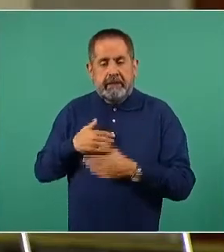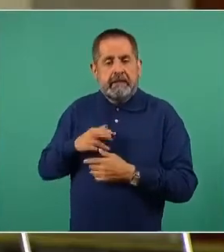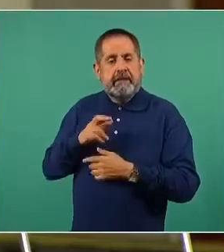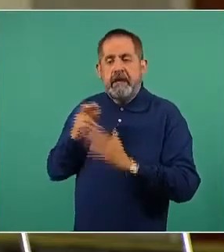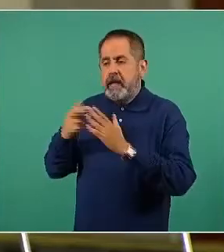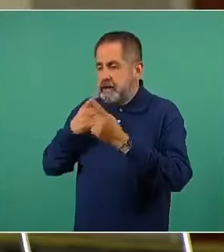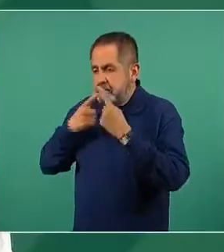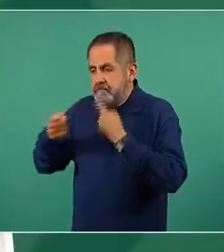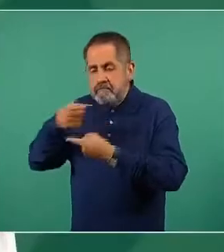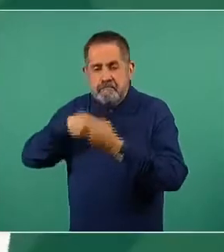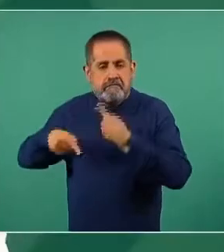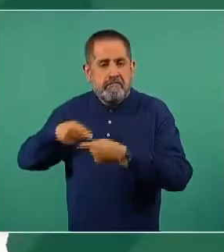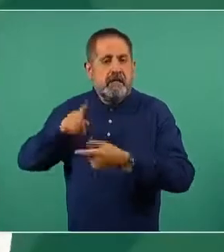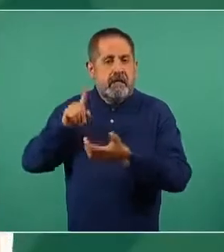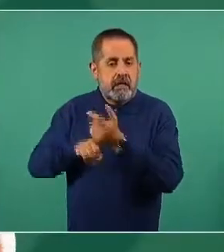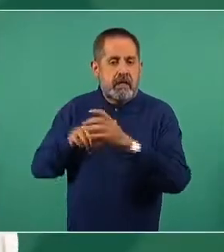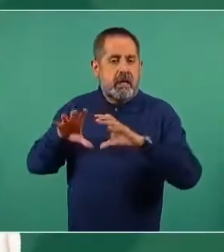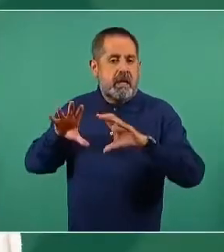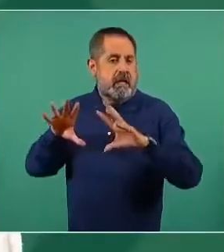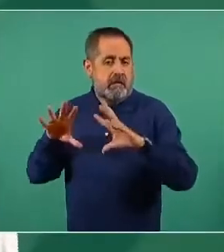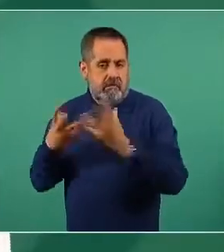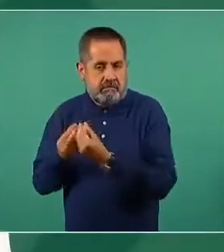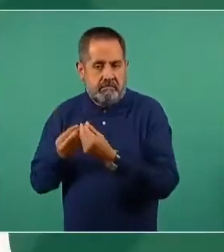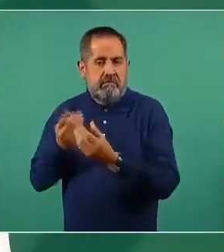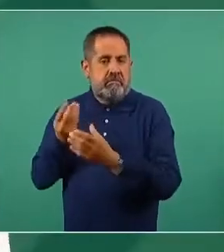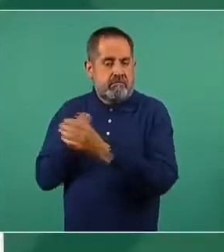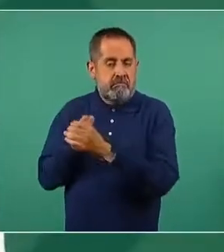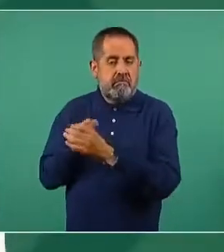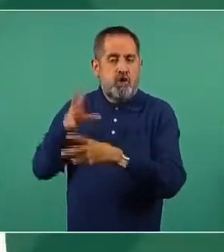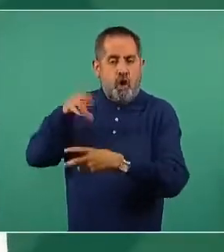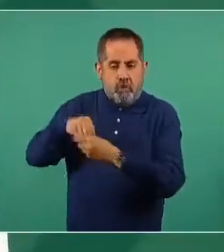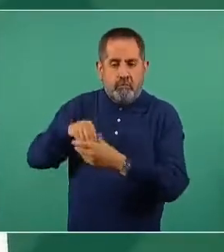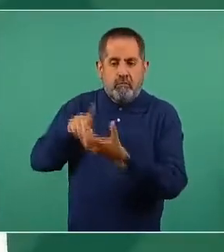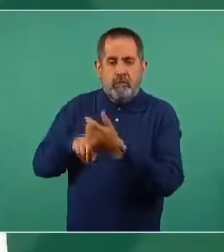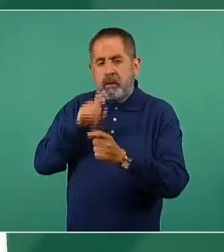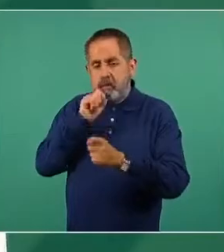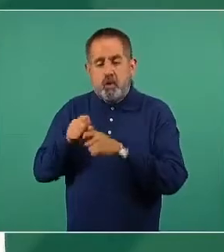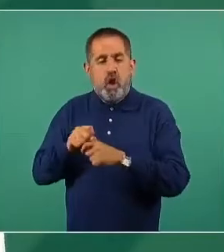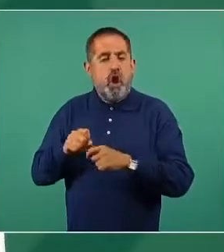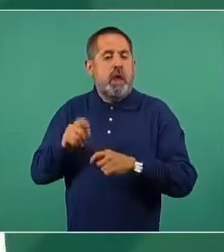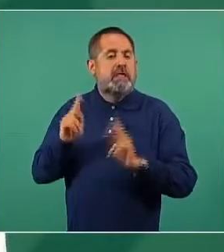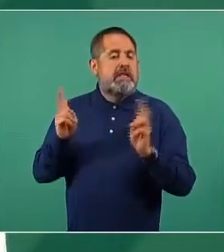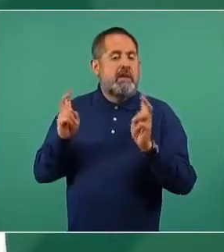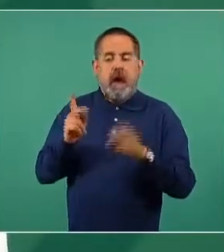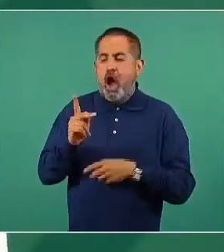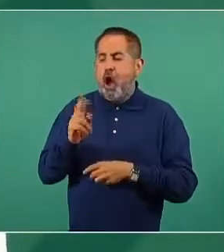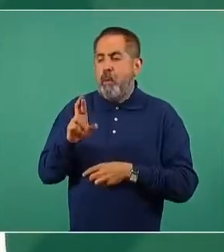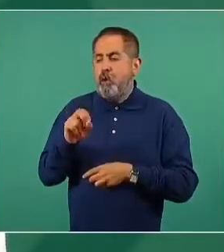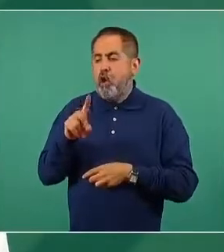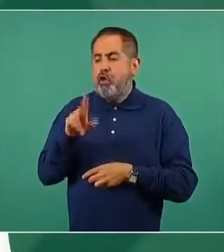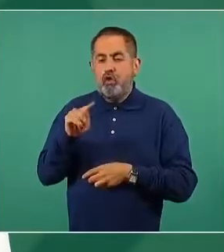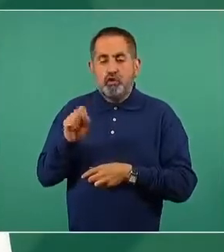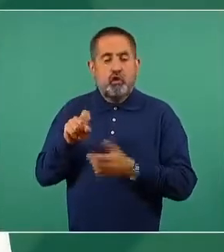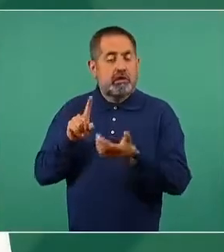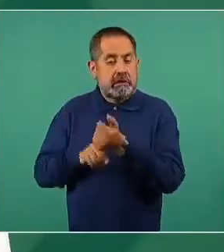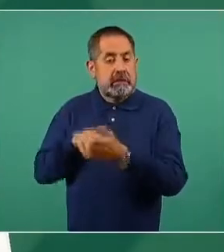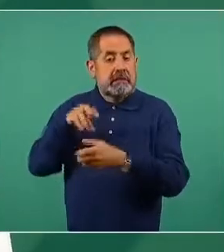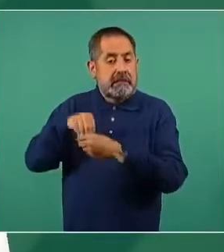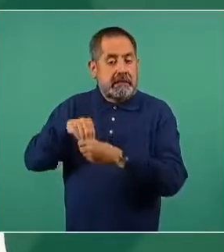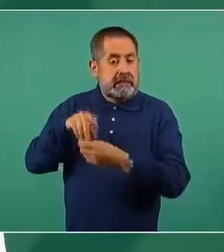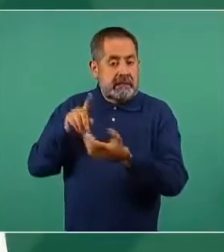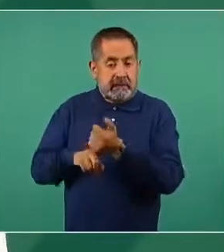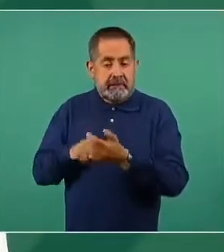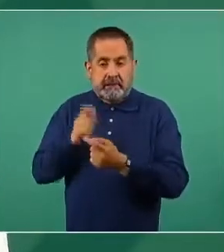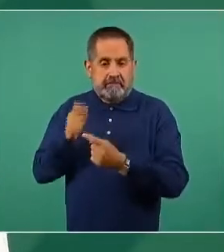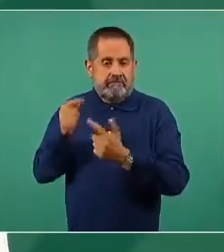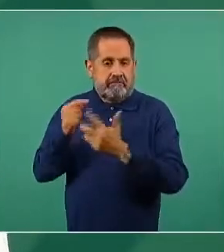estas deliberaciones obviamente están enmarcadas en el contexto de productos que son sujetos a,